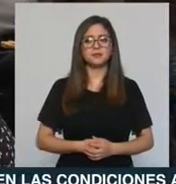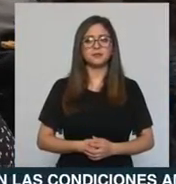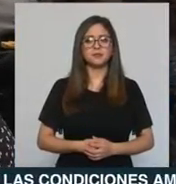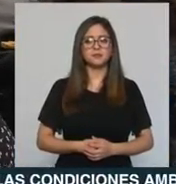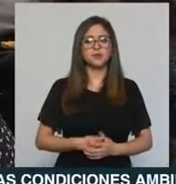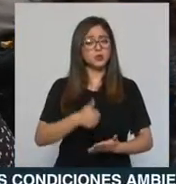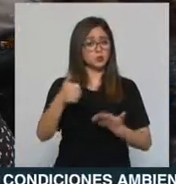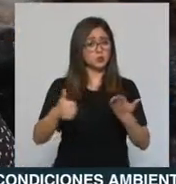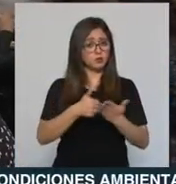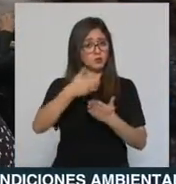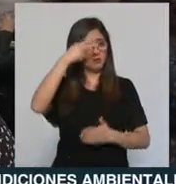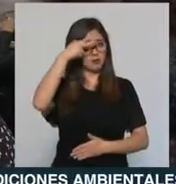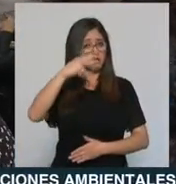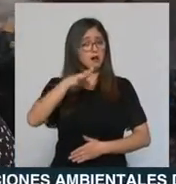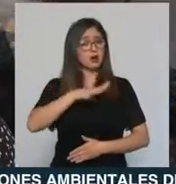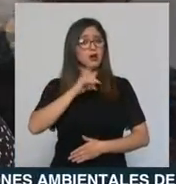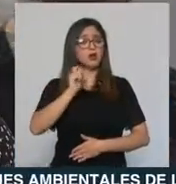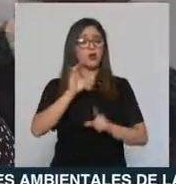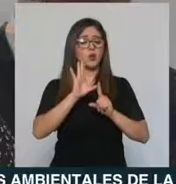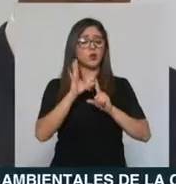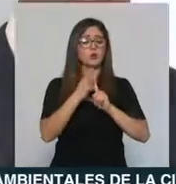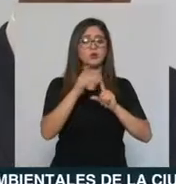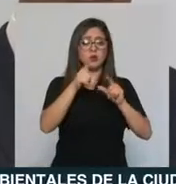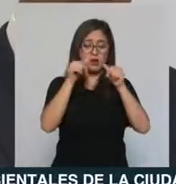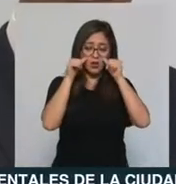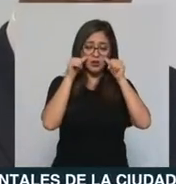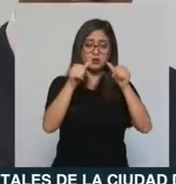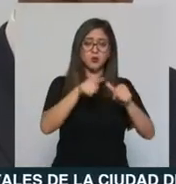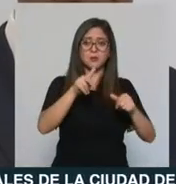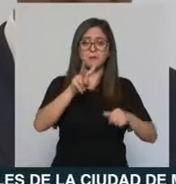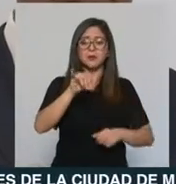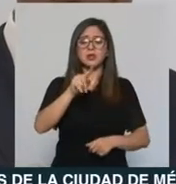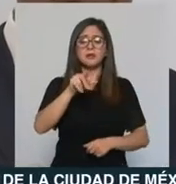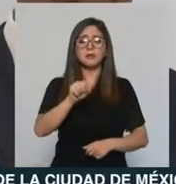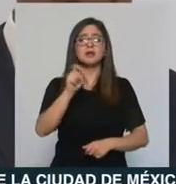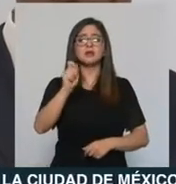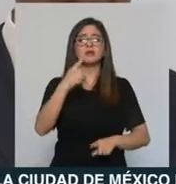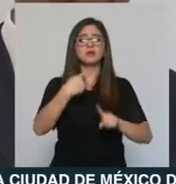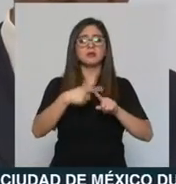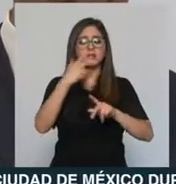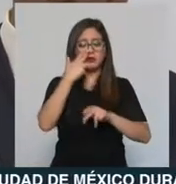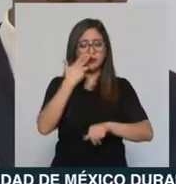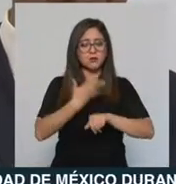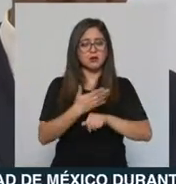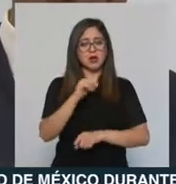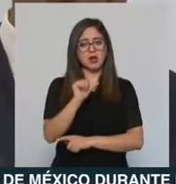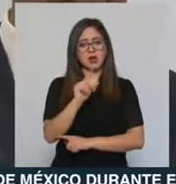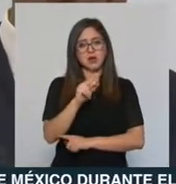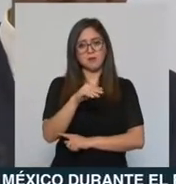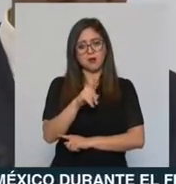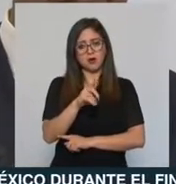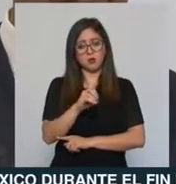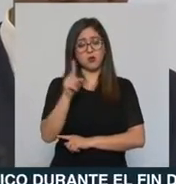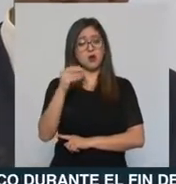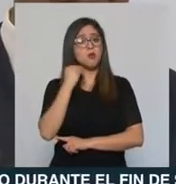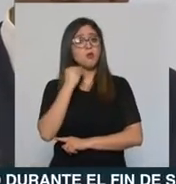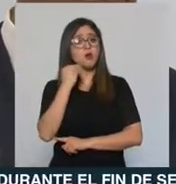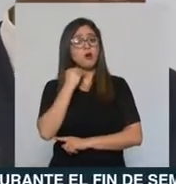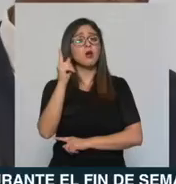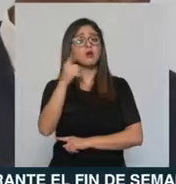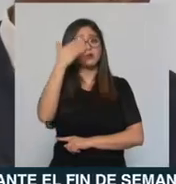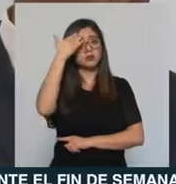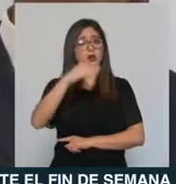La Ciudad de México cuenta con la Comisión de Atención a Víctimas a cargo de Armando Ocampo Zambrano, abogado especializado en